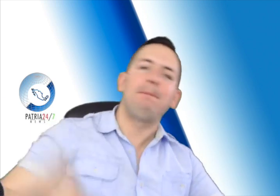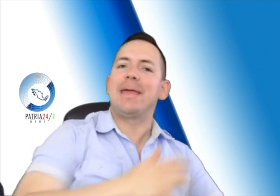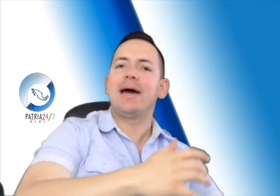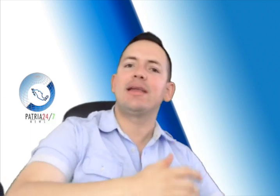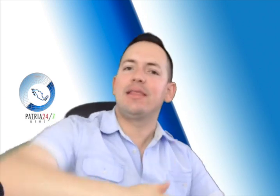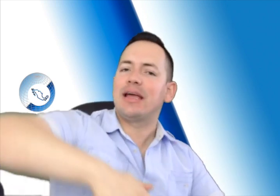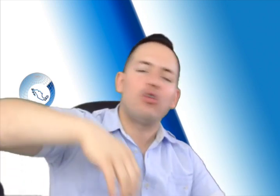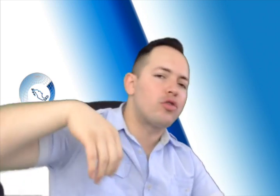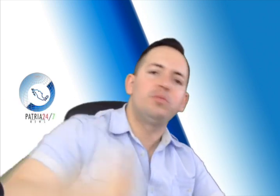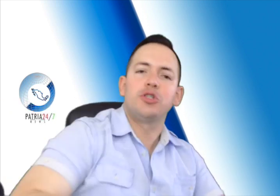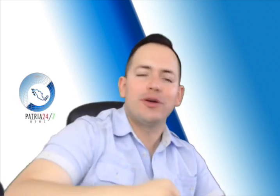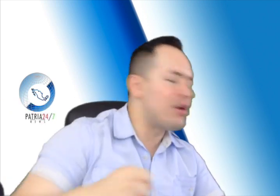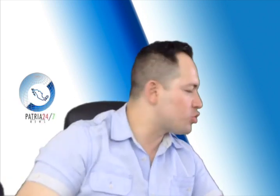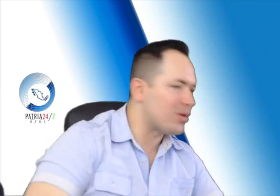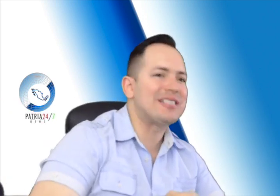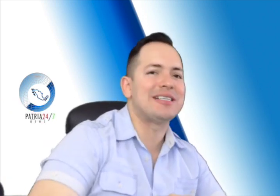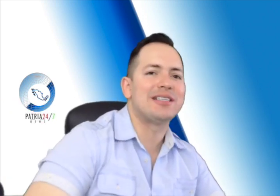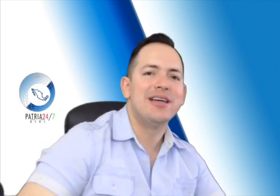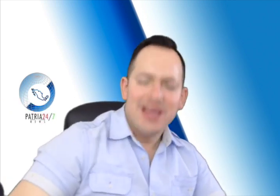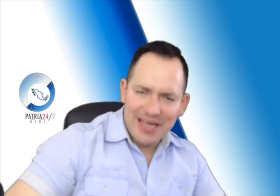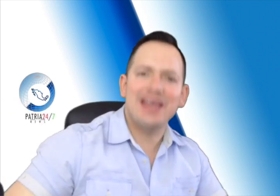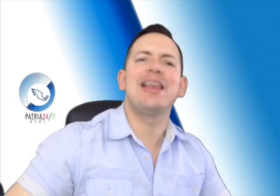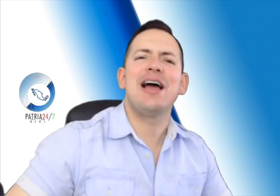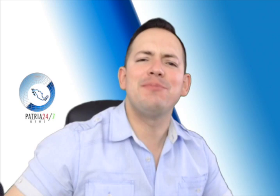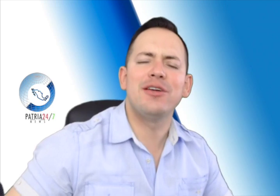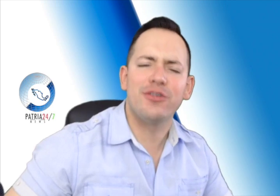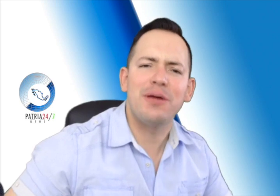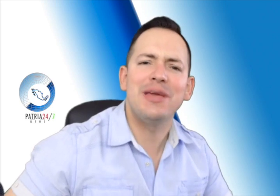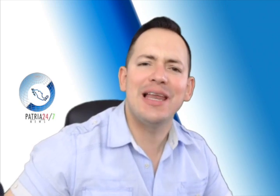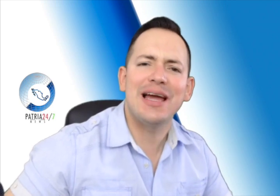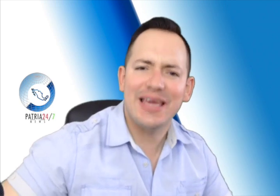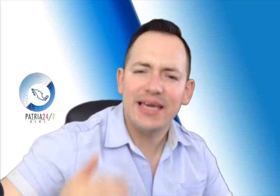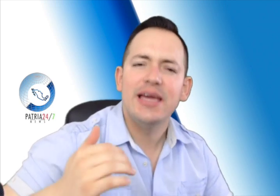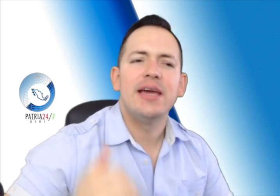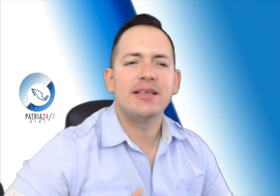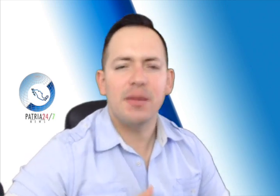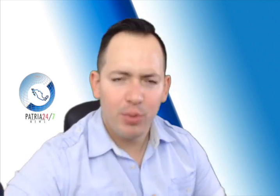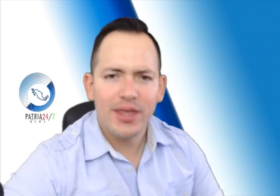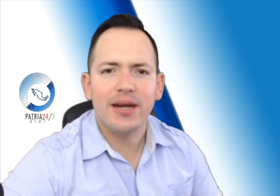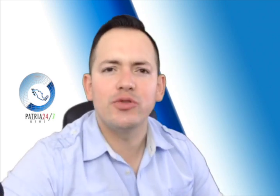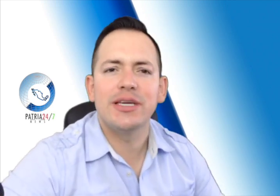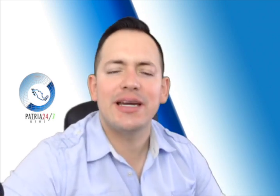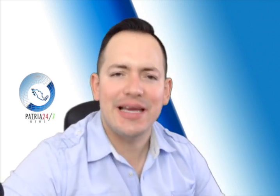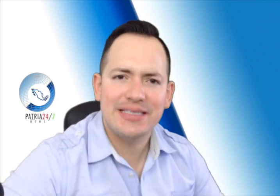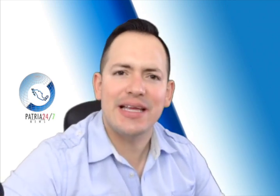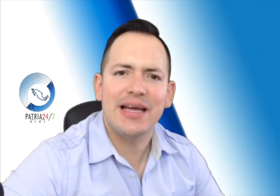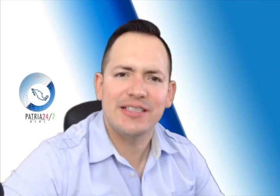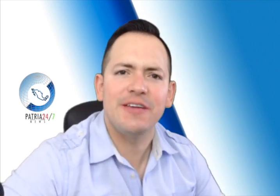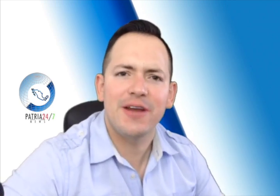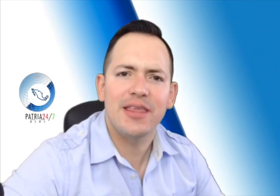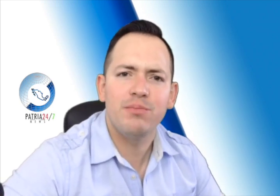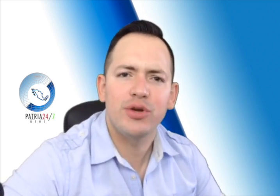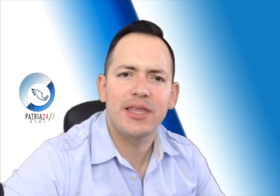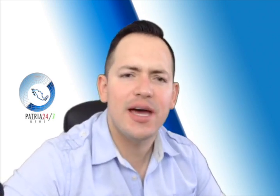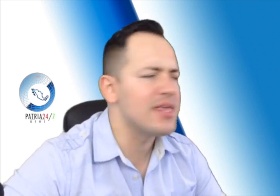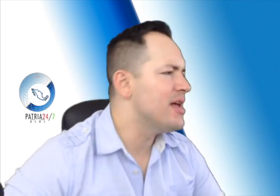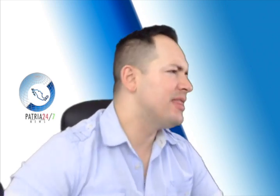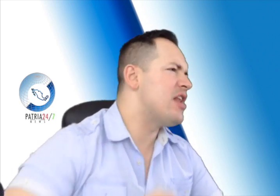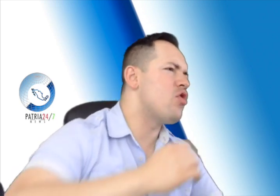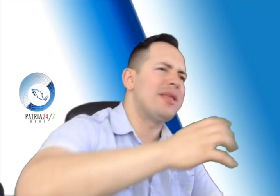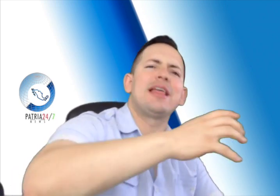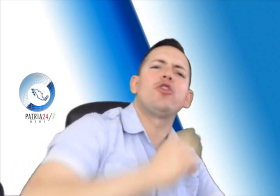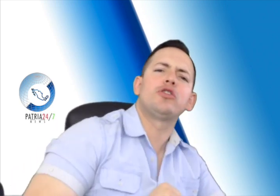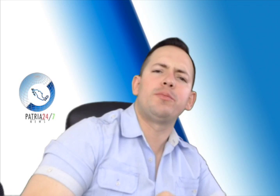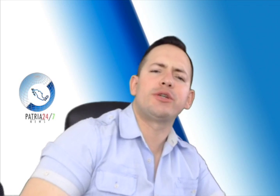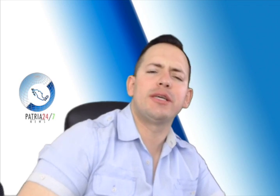para limpiar de corrupción a los jueces. ¿Creen, amigos, familia, que se pueda reducir esta cifra de impunidad